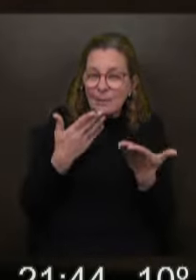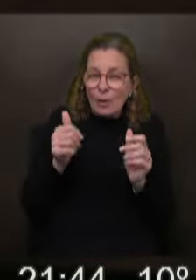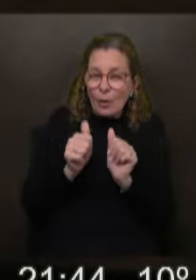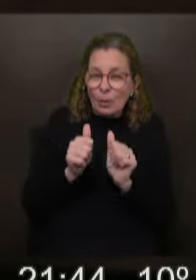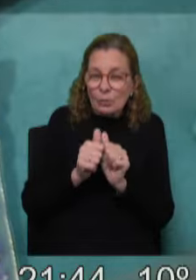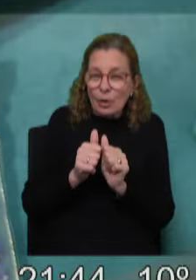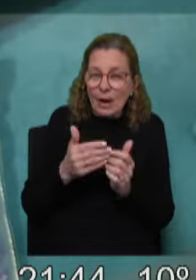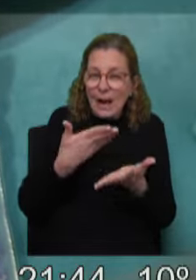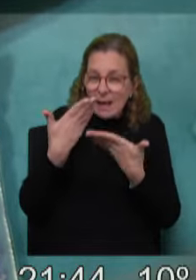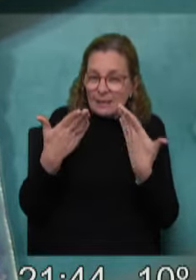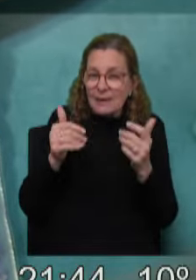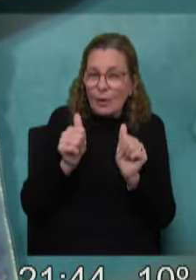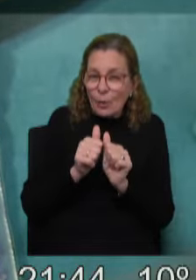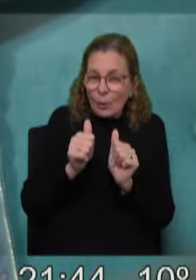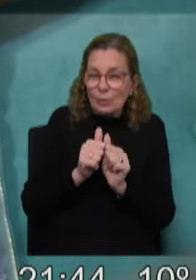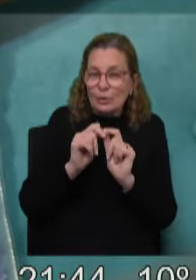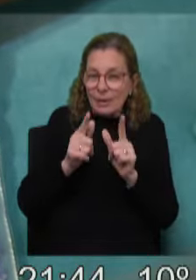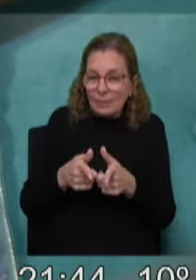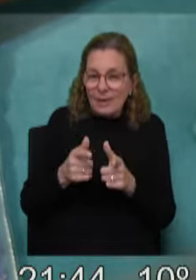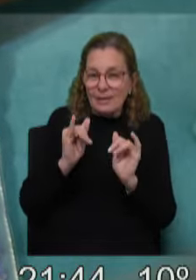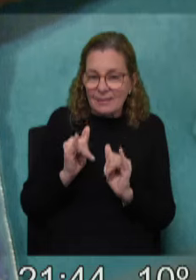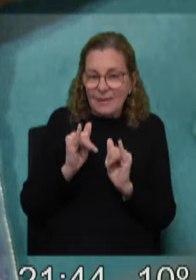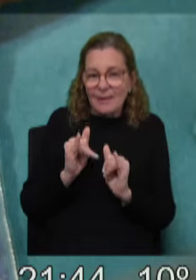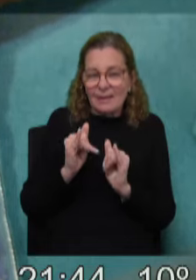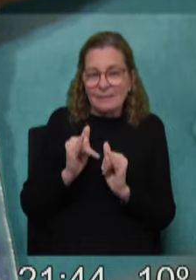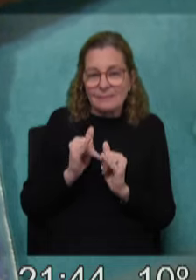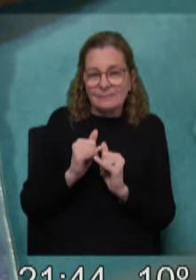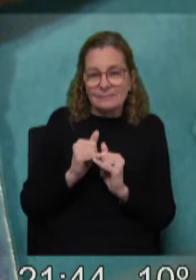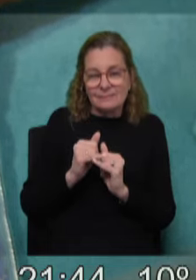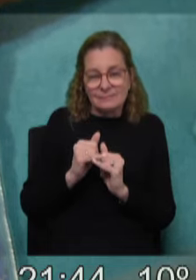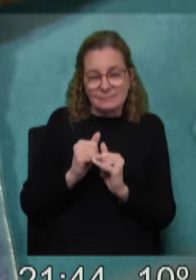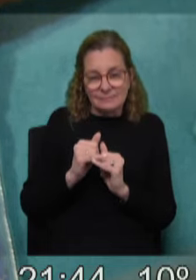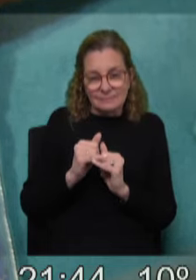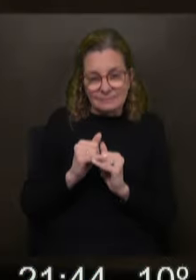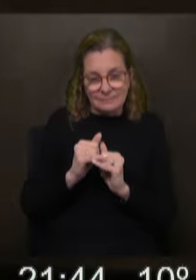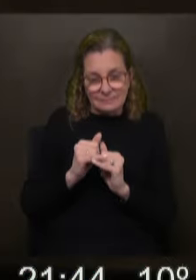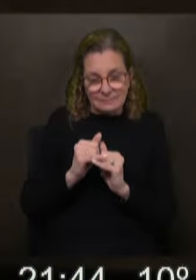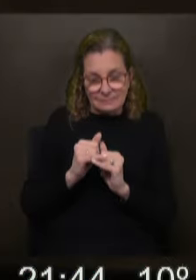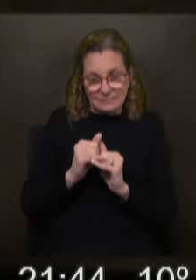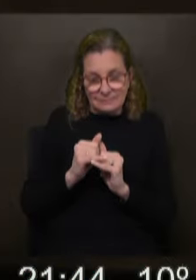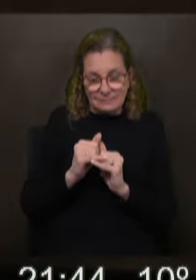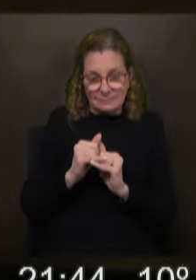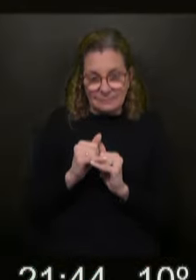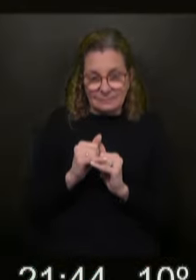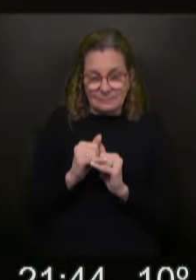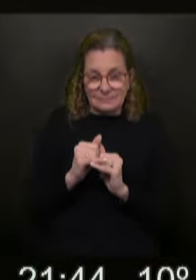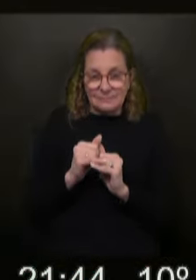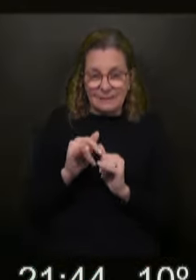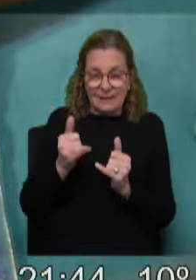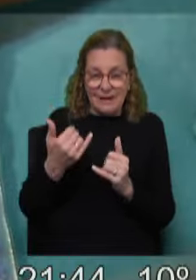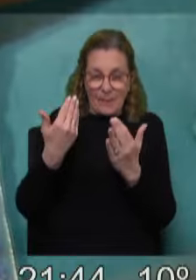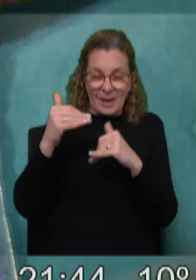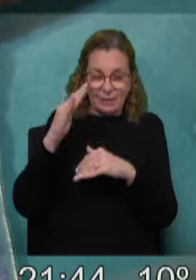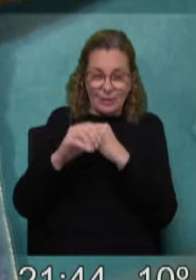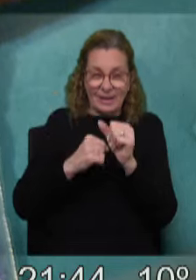Sí, cantan de todo, canta mi hija Juana también entre ellos. Sabíamos. Y hay un ensayito en el Instagram. Ya es mayor de edad. Ya es mayor de edad,